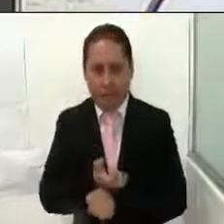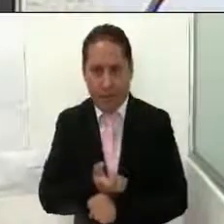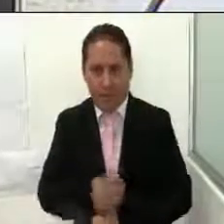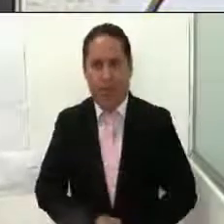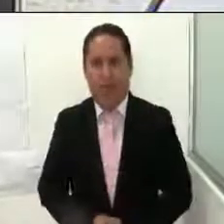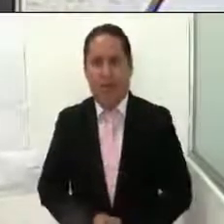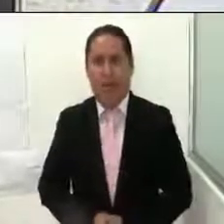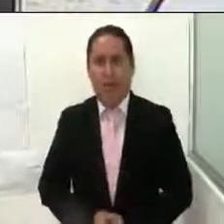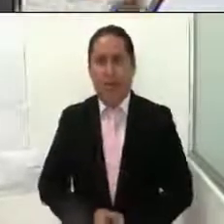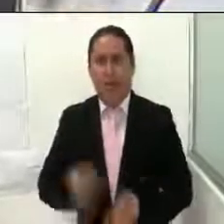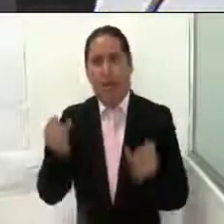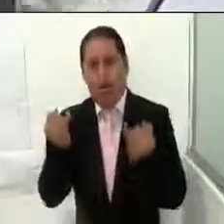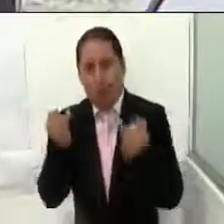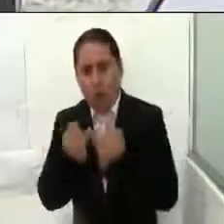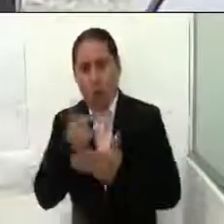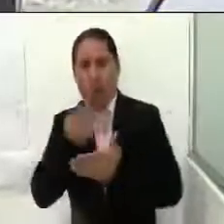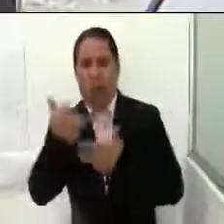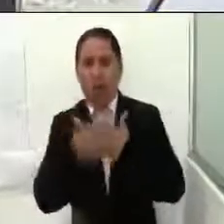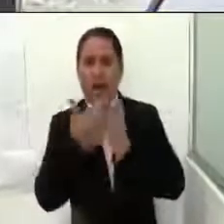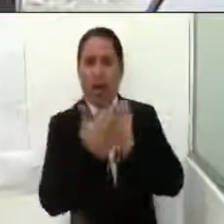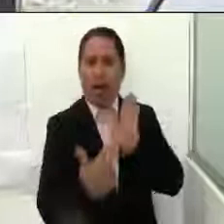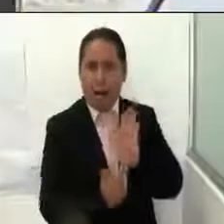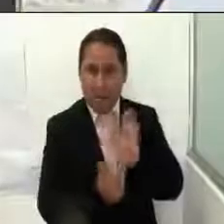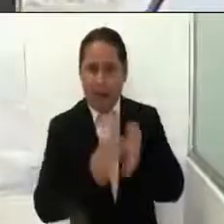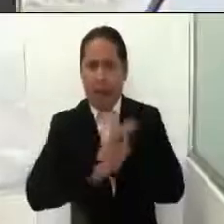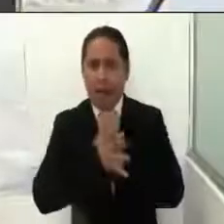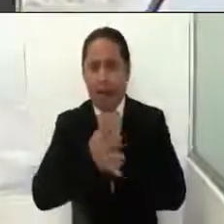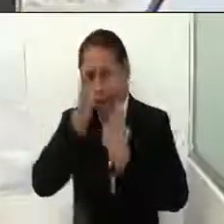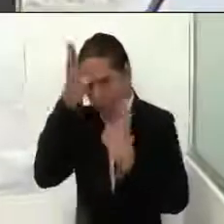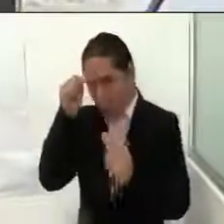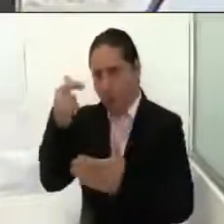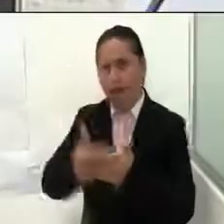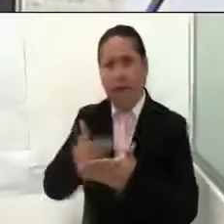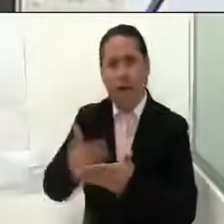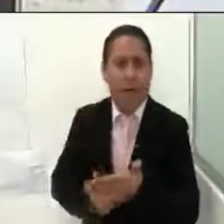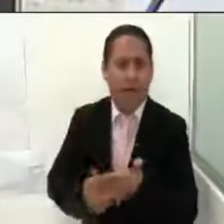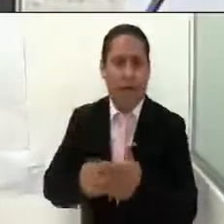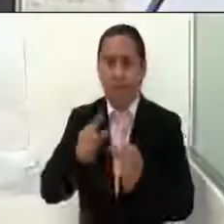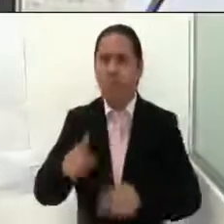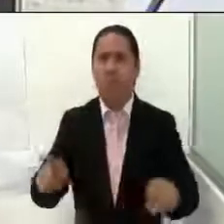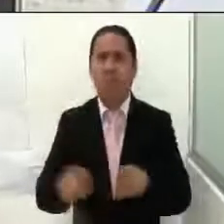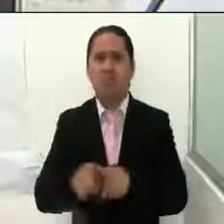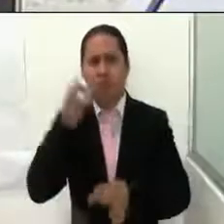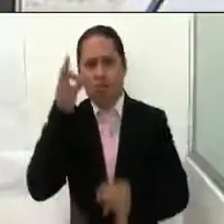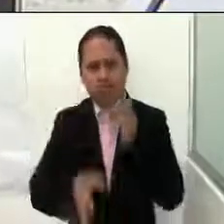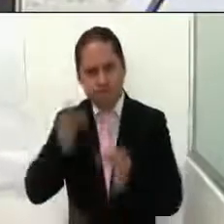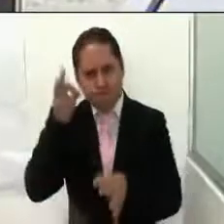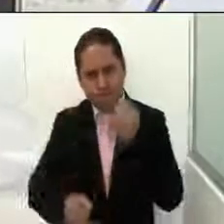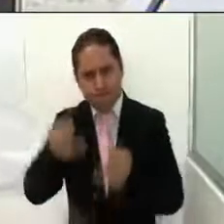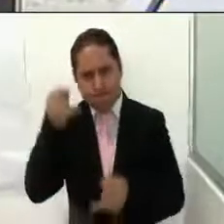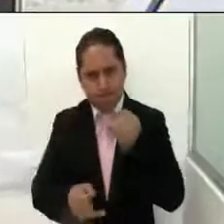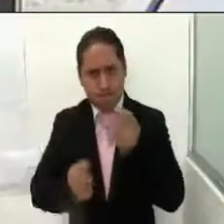proyectos de reglamento decretos acuerdos y demás instrumentos jurídicos y administrativos